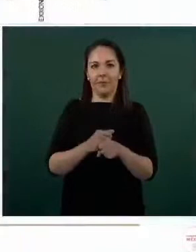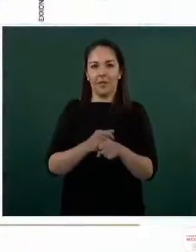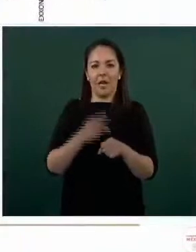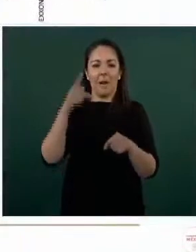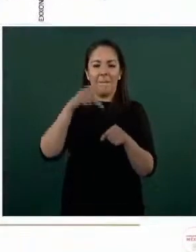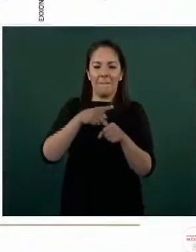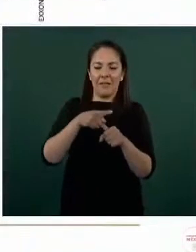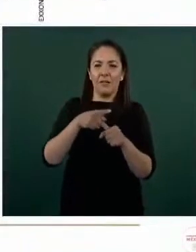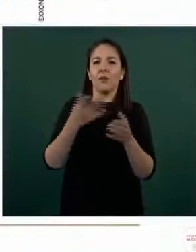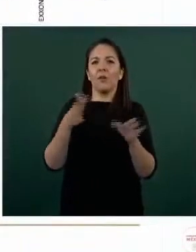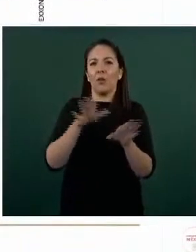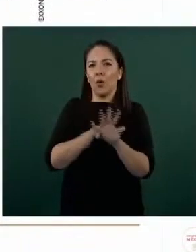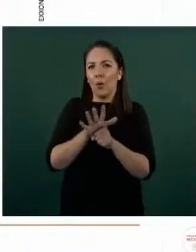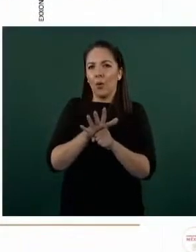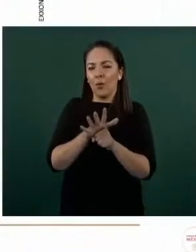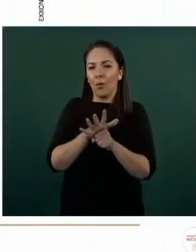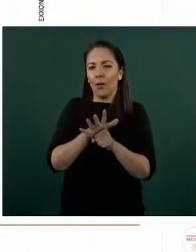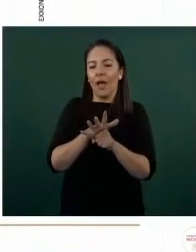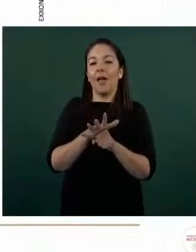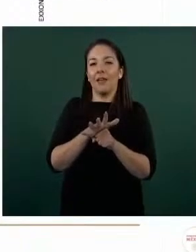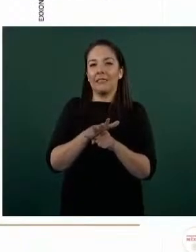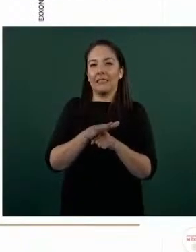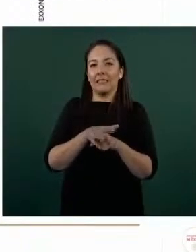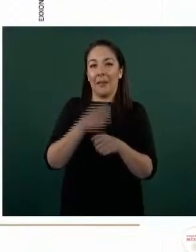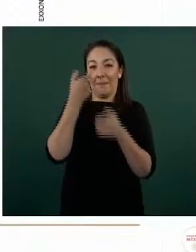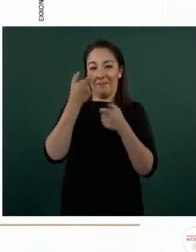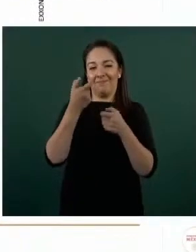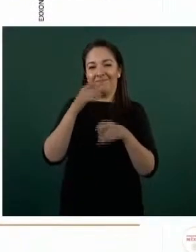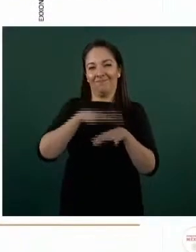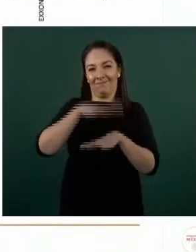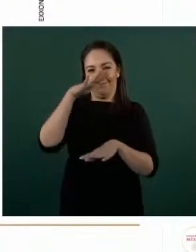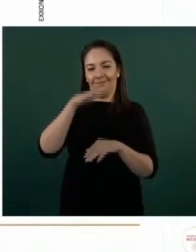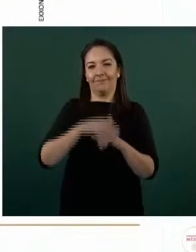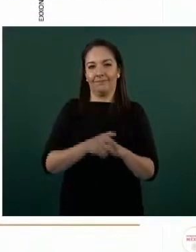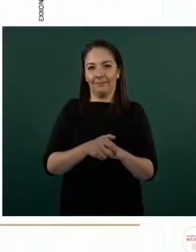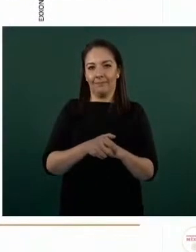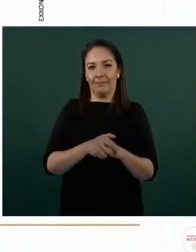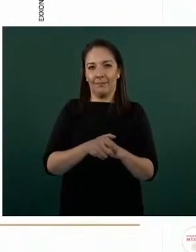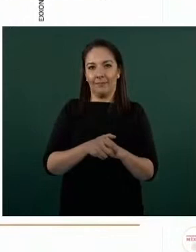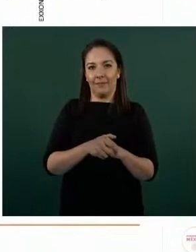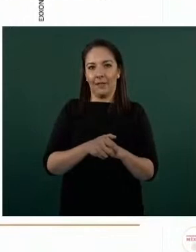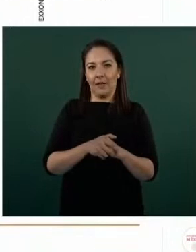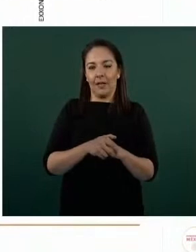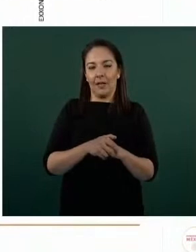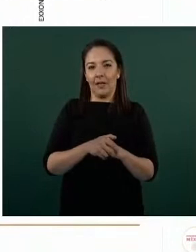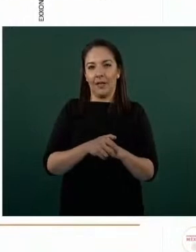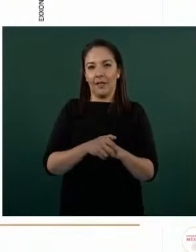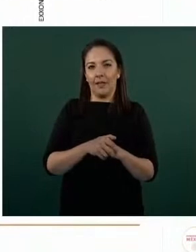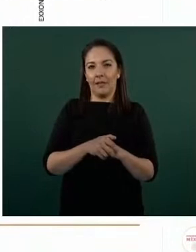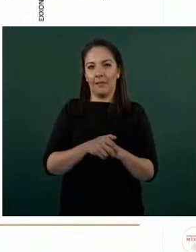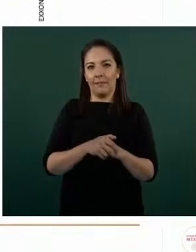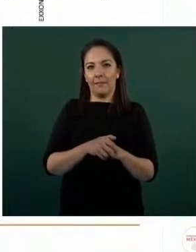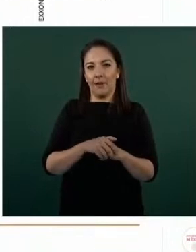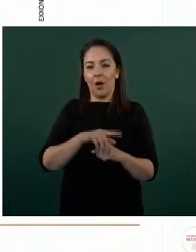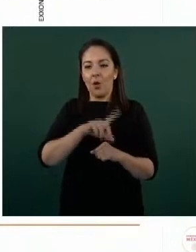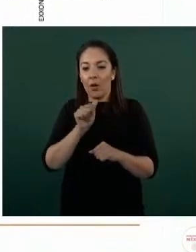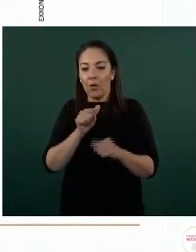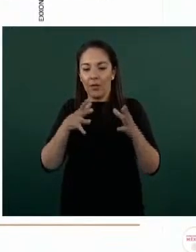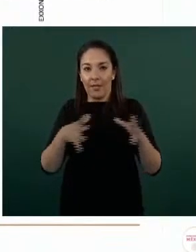estado bastante alto en relación a los 40, 42 pesos por